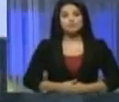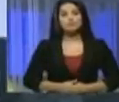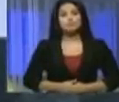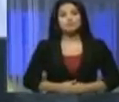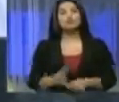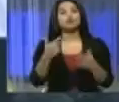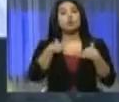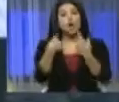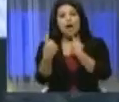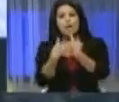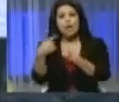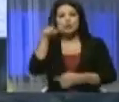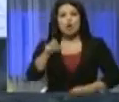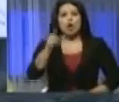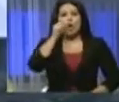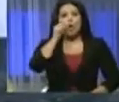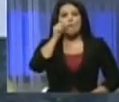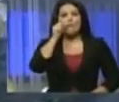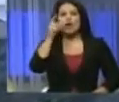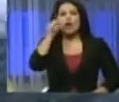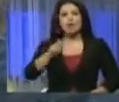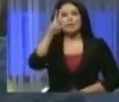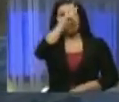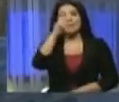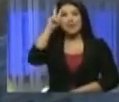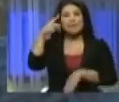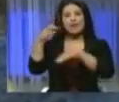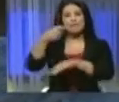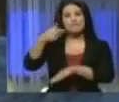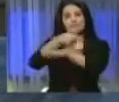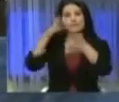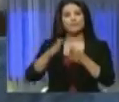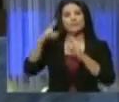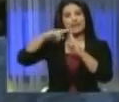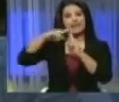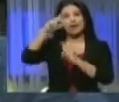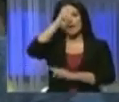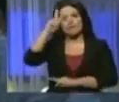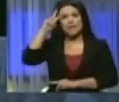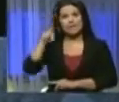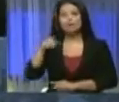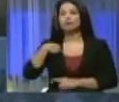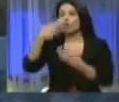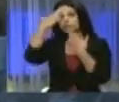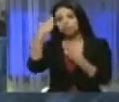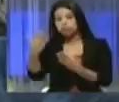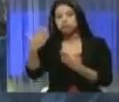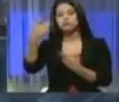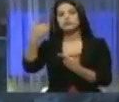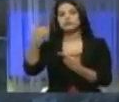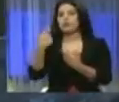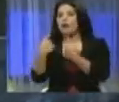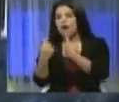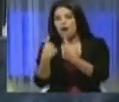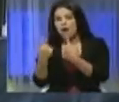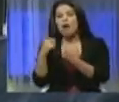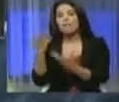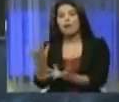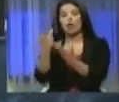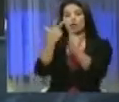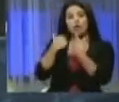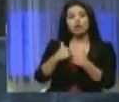hablando con el gobernador Vilma Mora. Vilma Mora, un saludo. Y bueno, me estaba dando parte de los